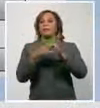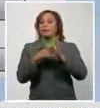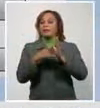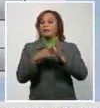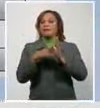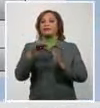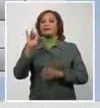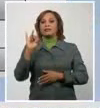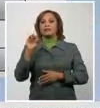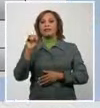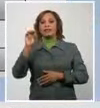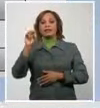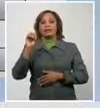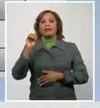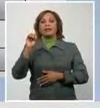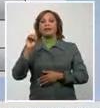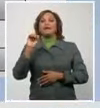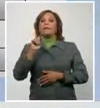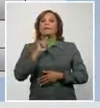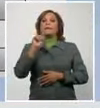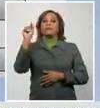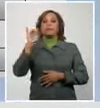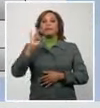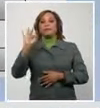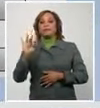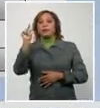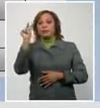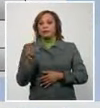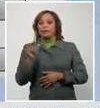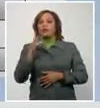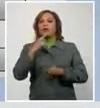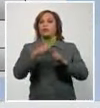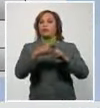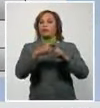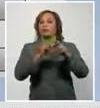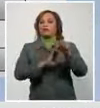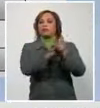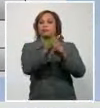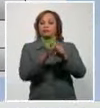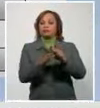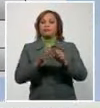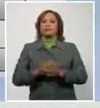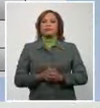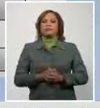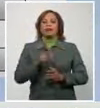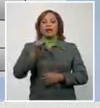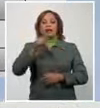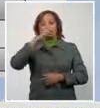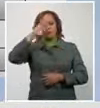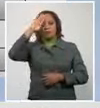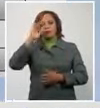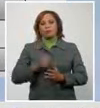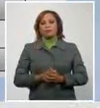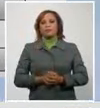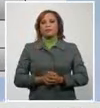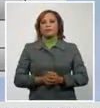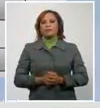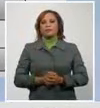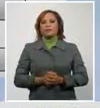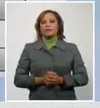15.007 personas diagnosticadas con la COVID-19 en nuestro país, que